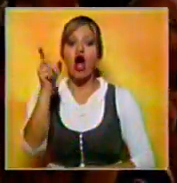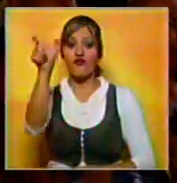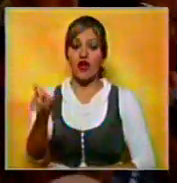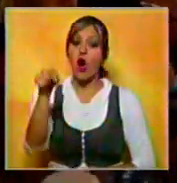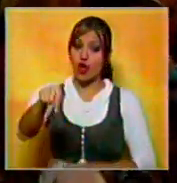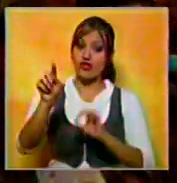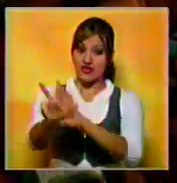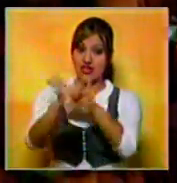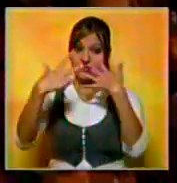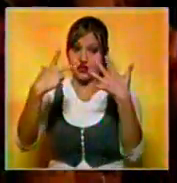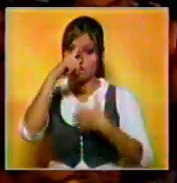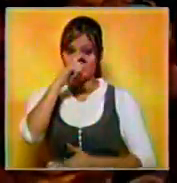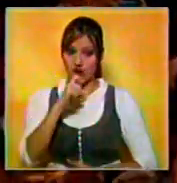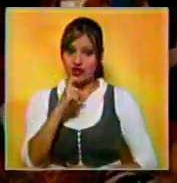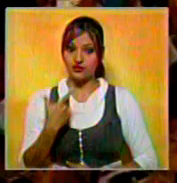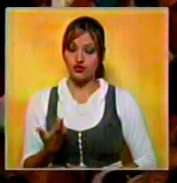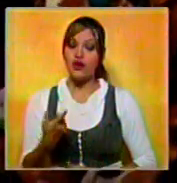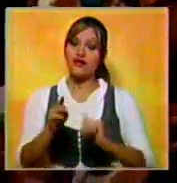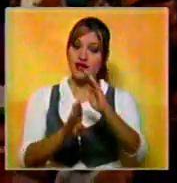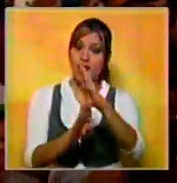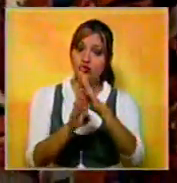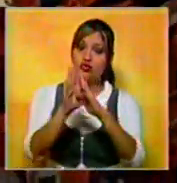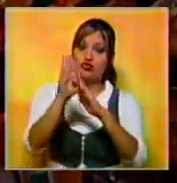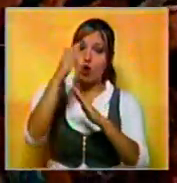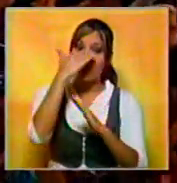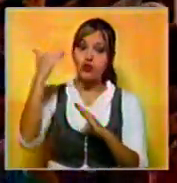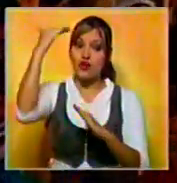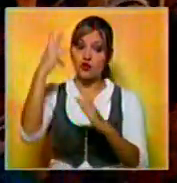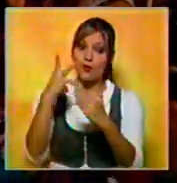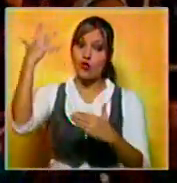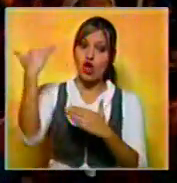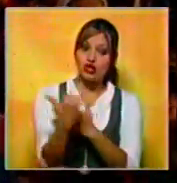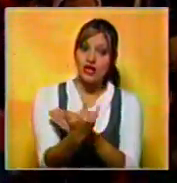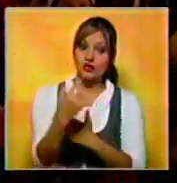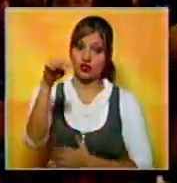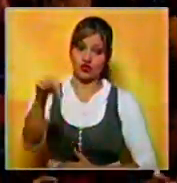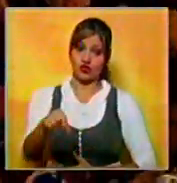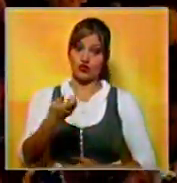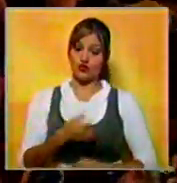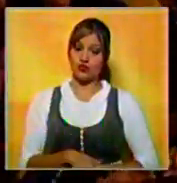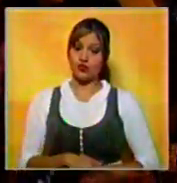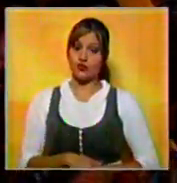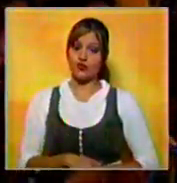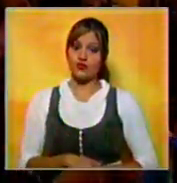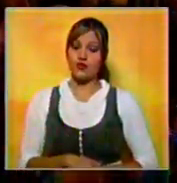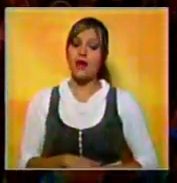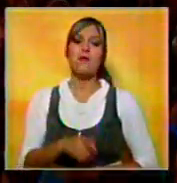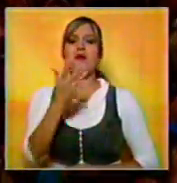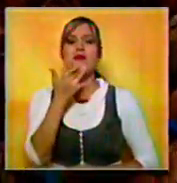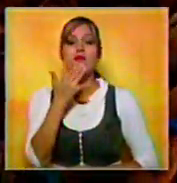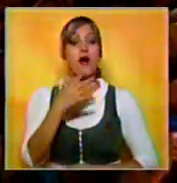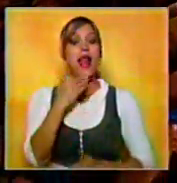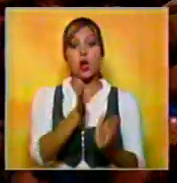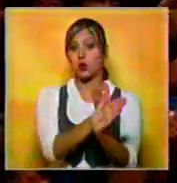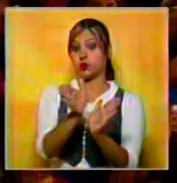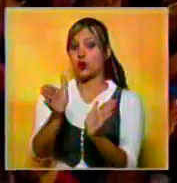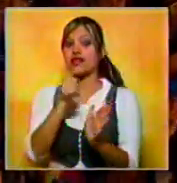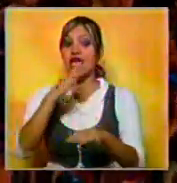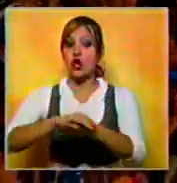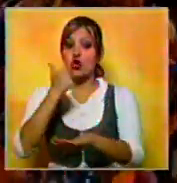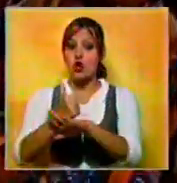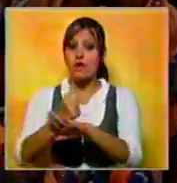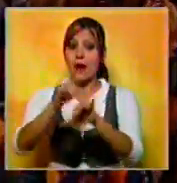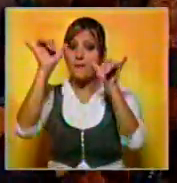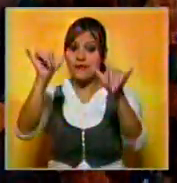Tiene 18 años creció fue con este proyecto y si se desvió fue por culpa de este